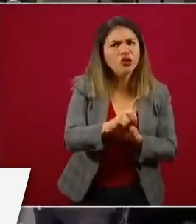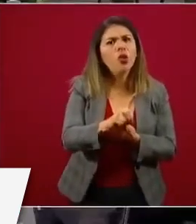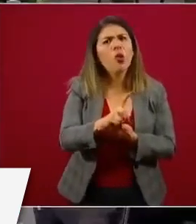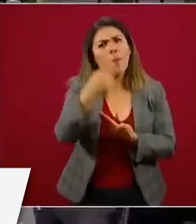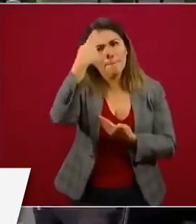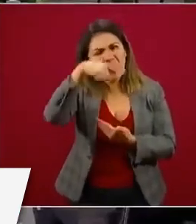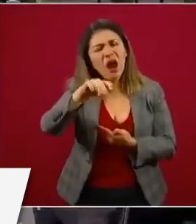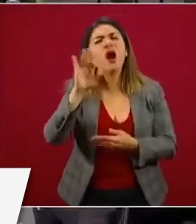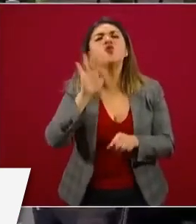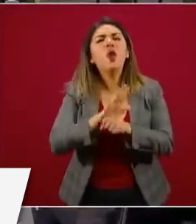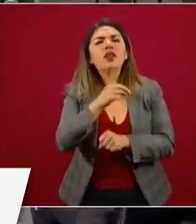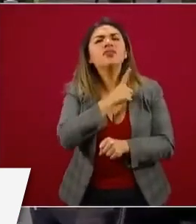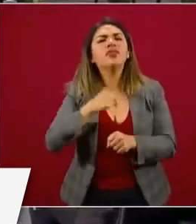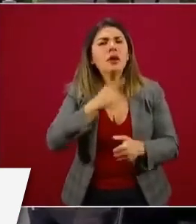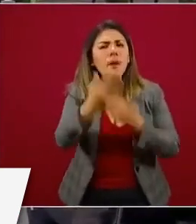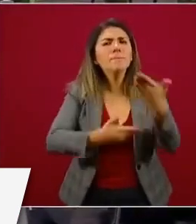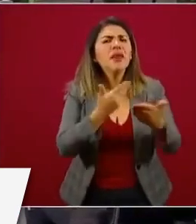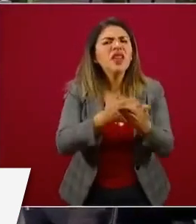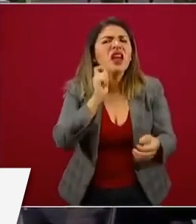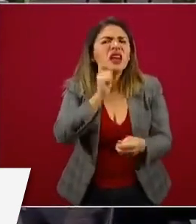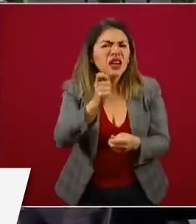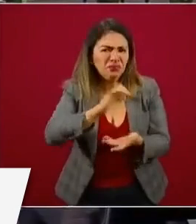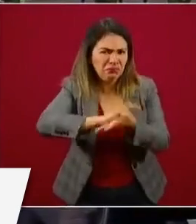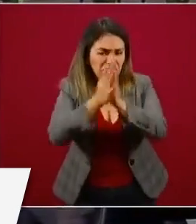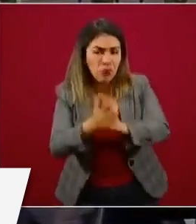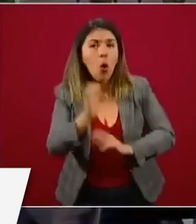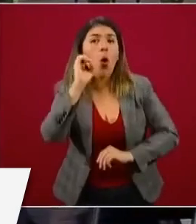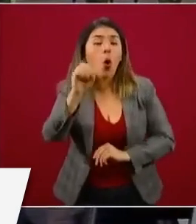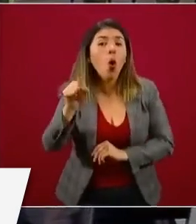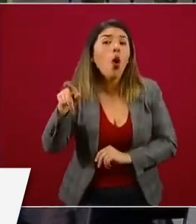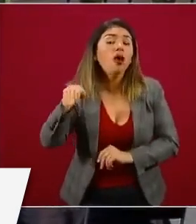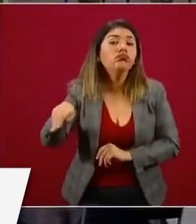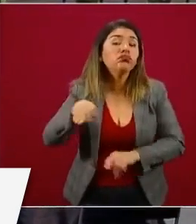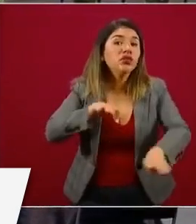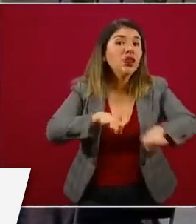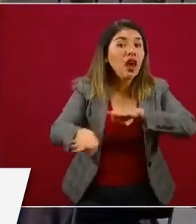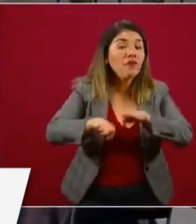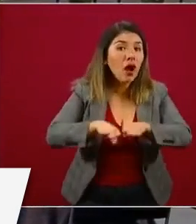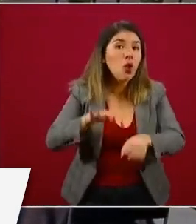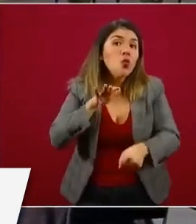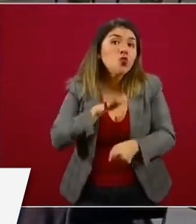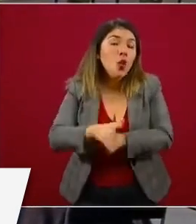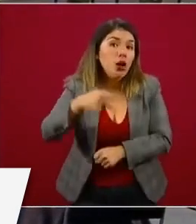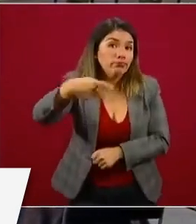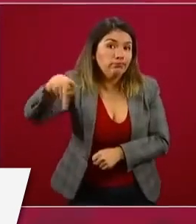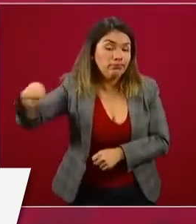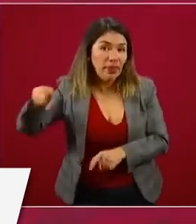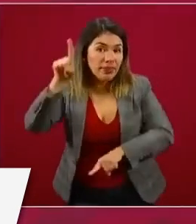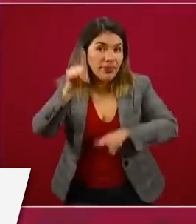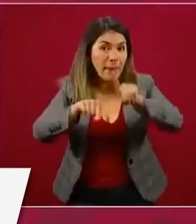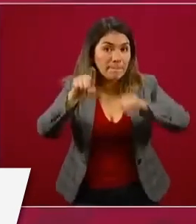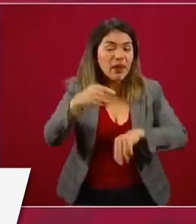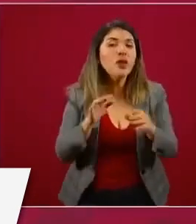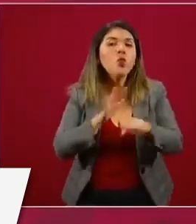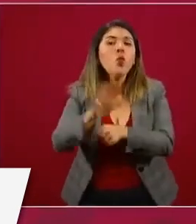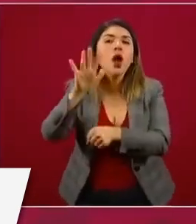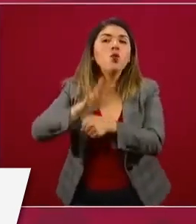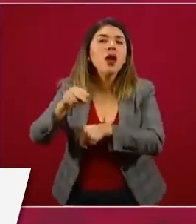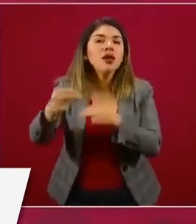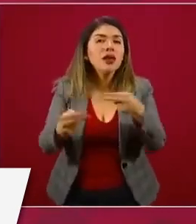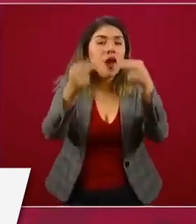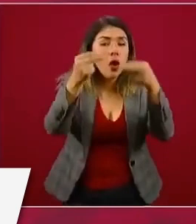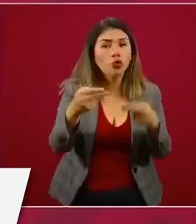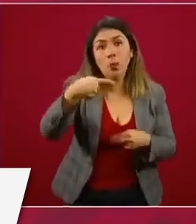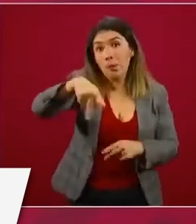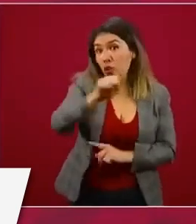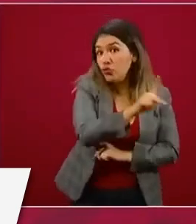que deben pedir a cambio o como operadores eso va a depender mucho de las naturalezas de los niños que se estén generando pero en todos